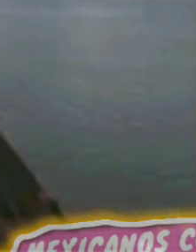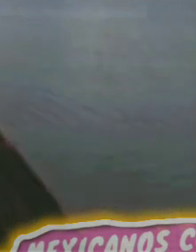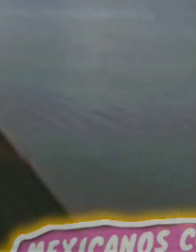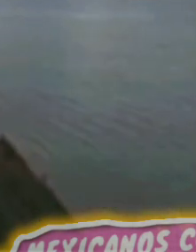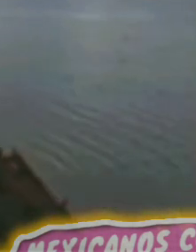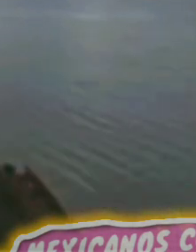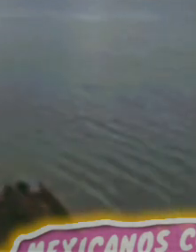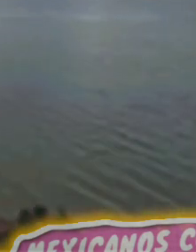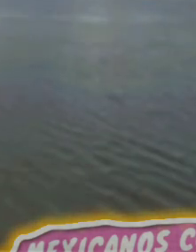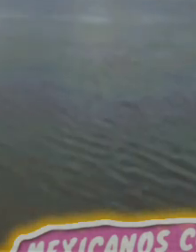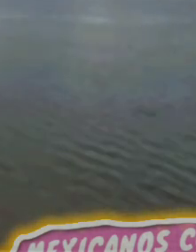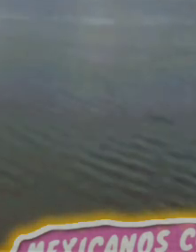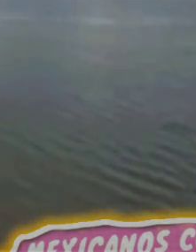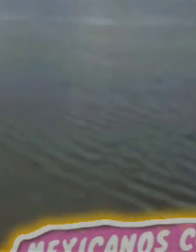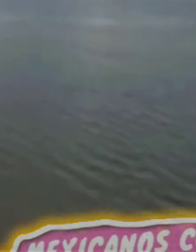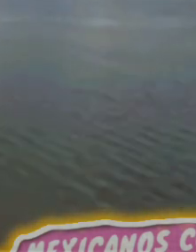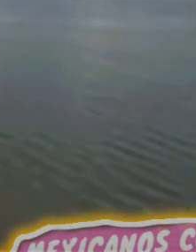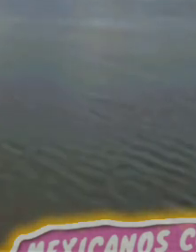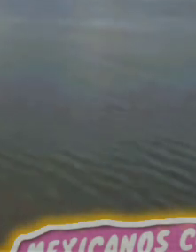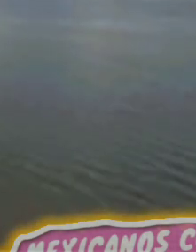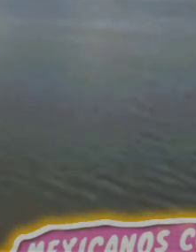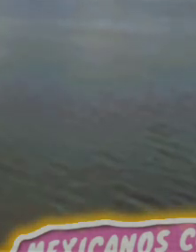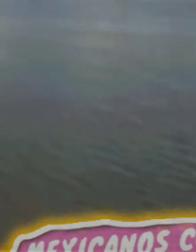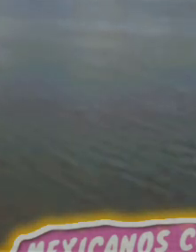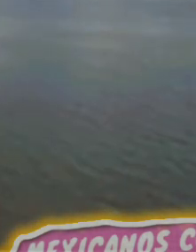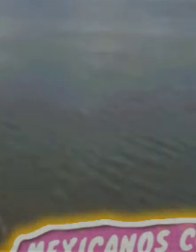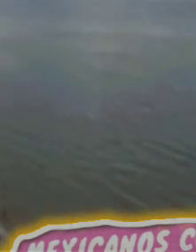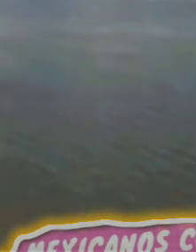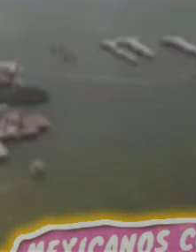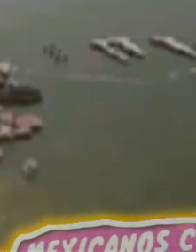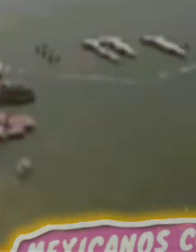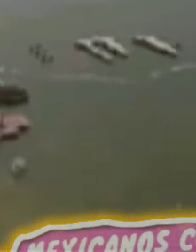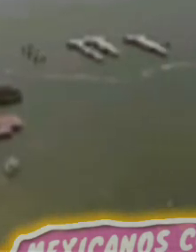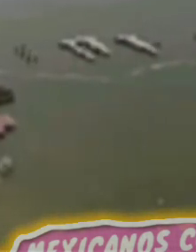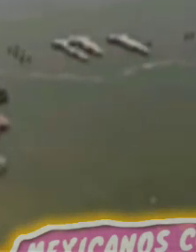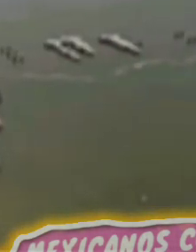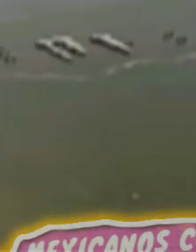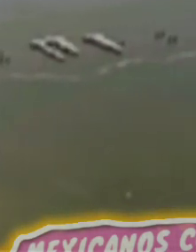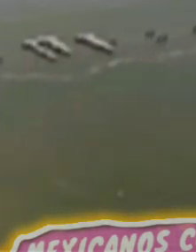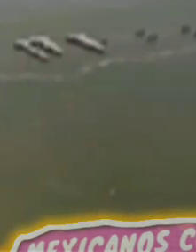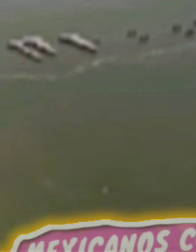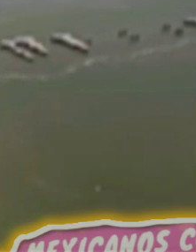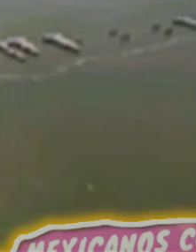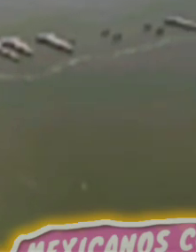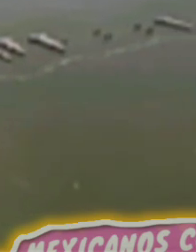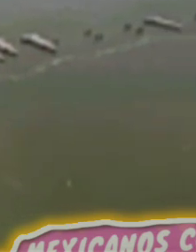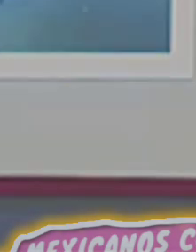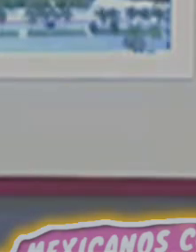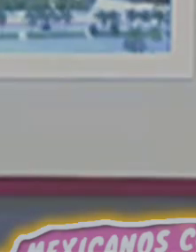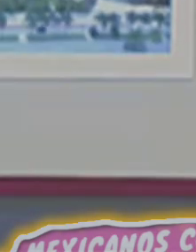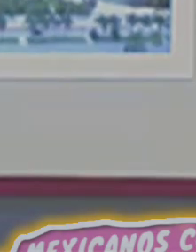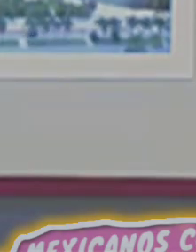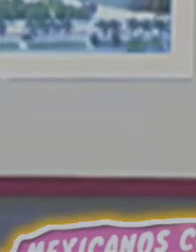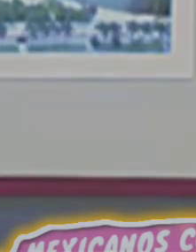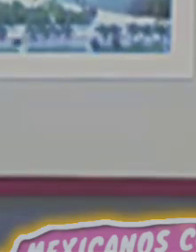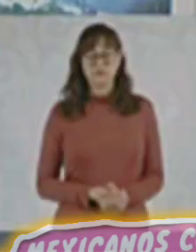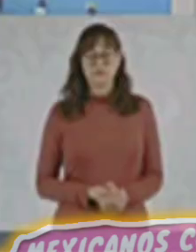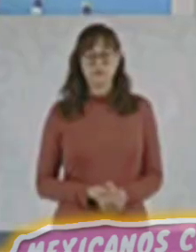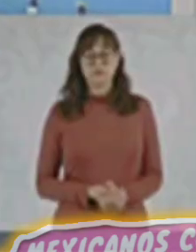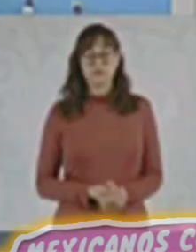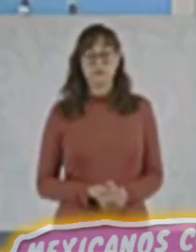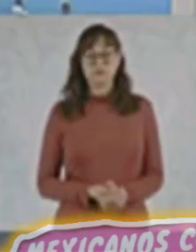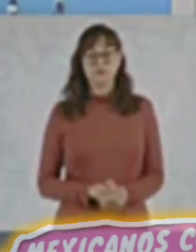Entonces está en plena actividad y se nos va hacia marzo de 2025.